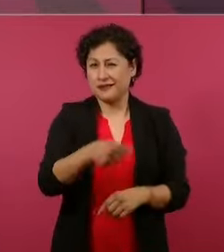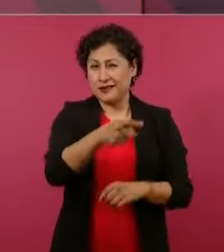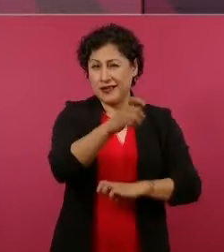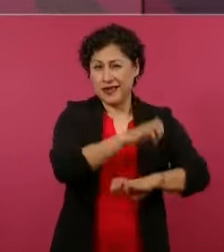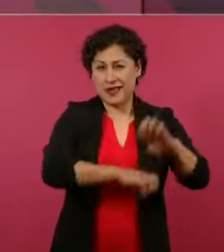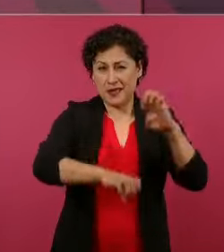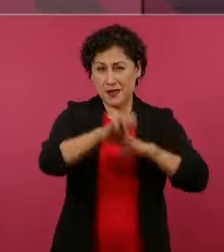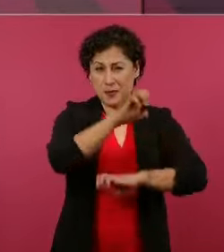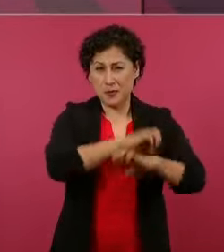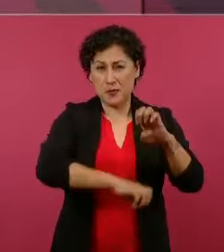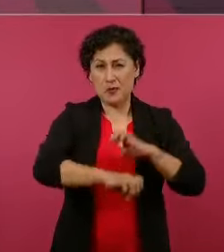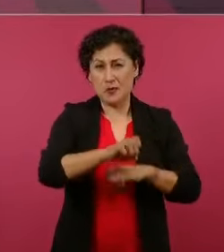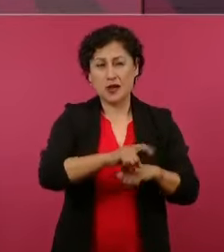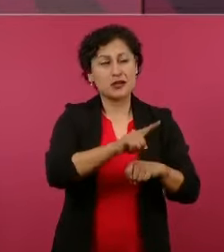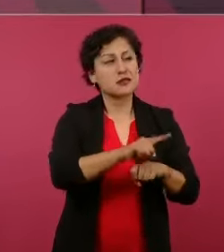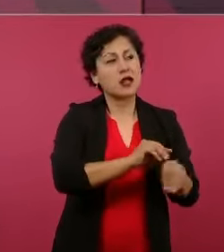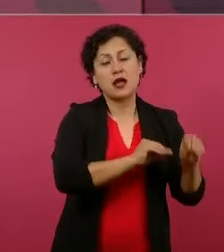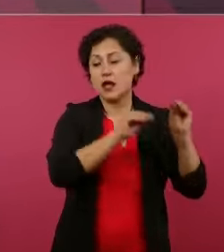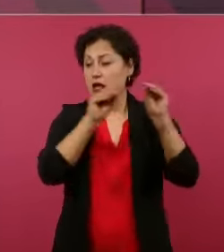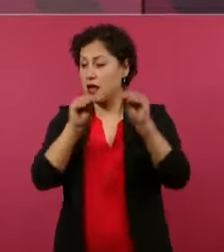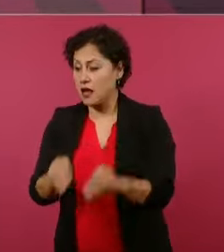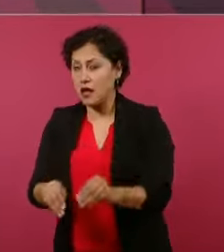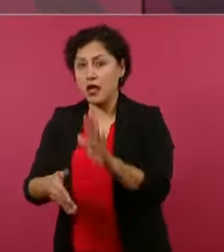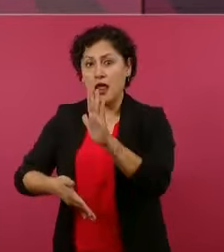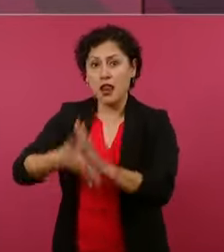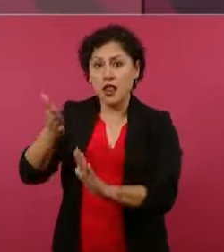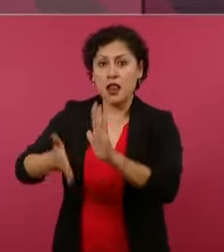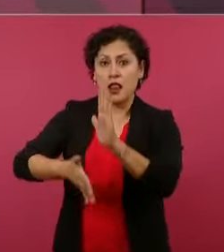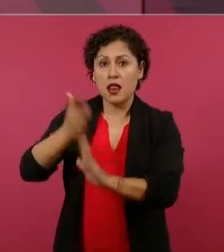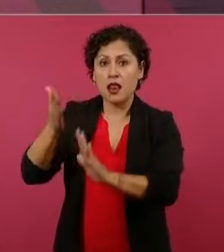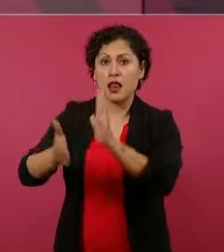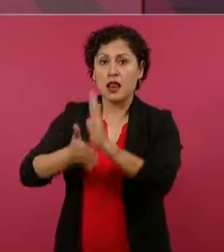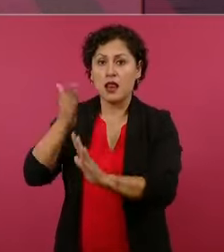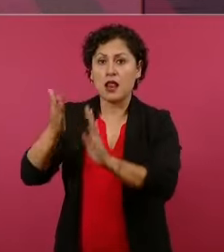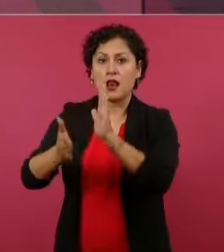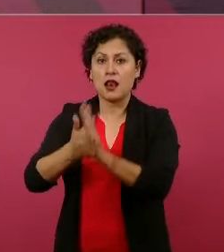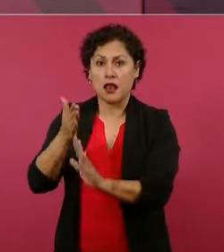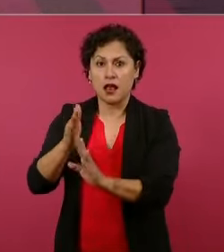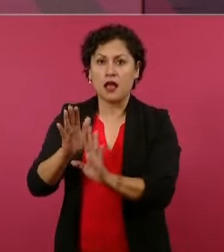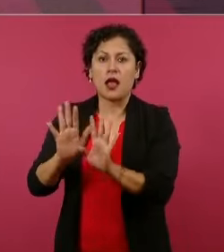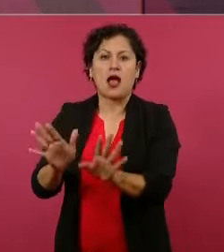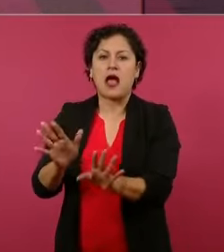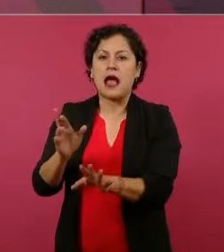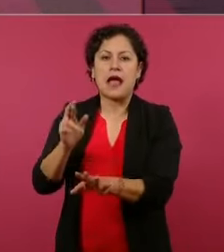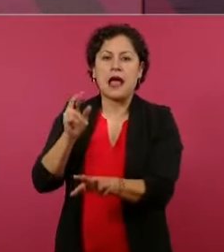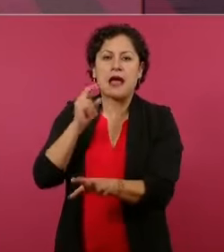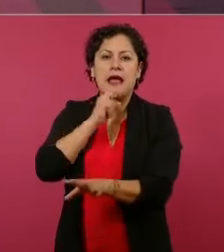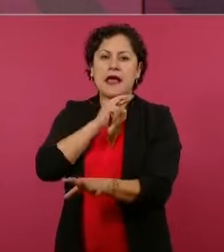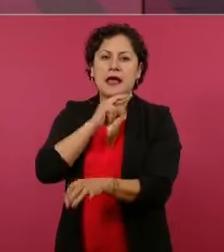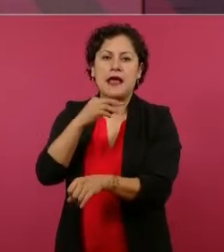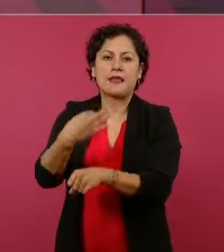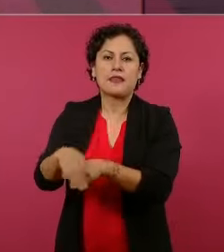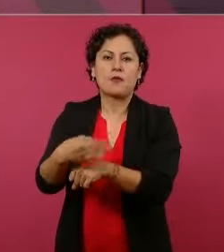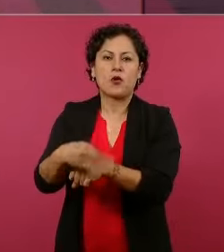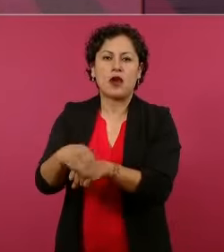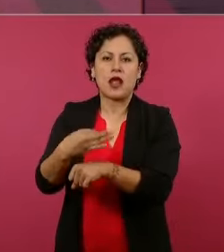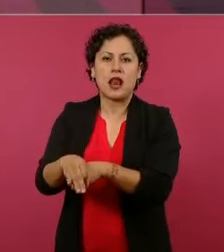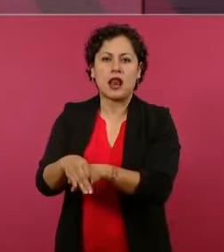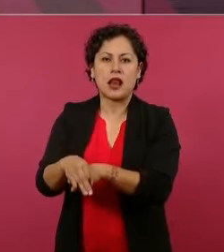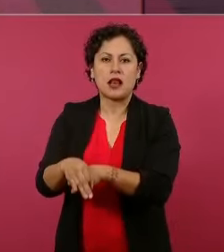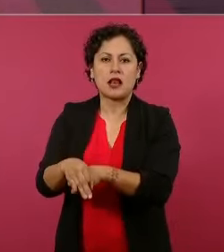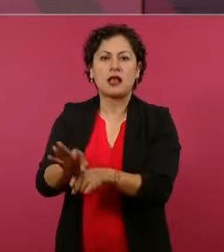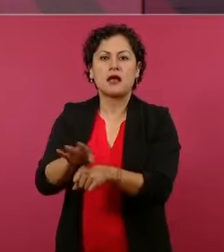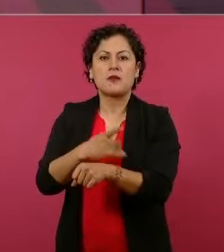hacer una obra para que aguante entrega porque ya dio un